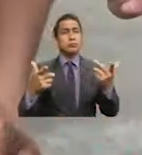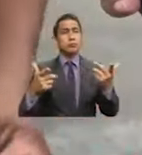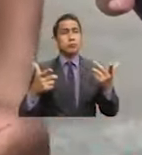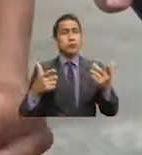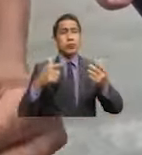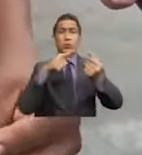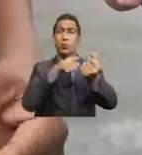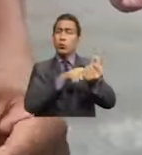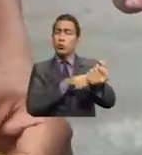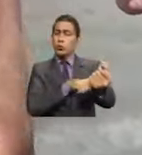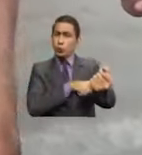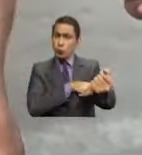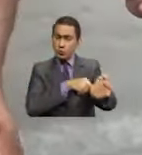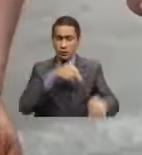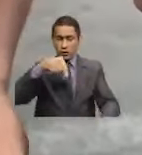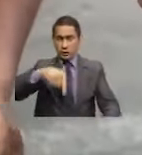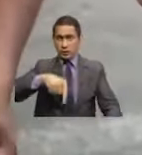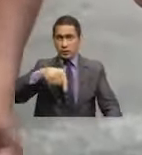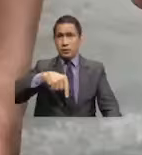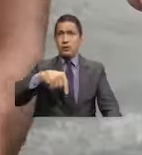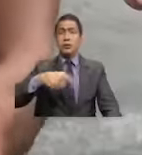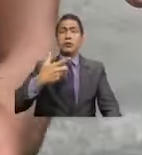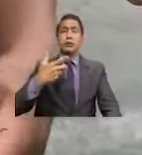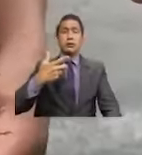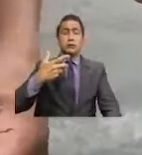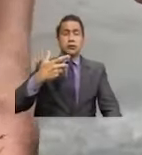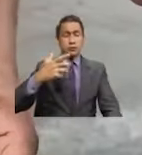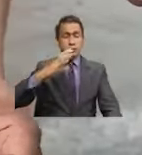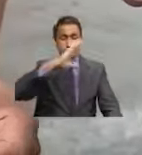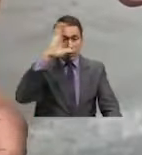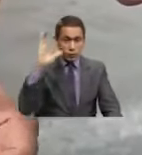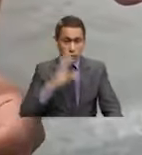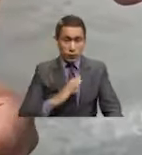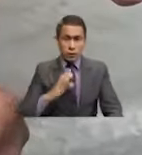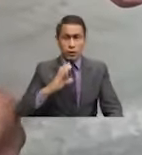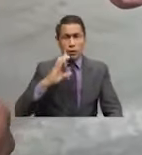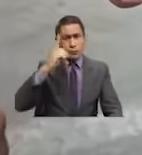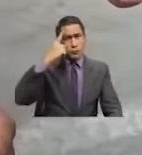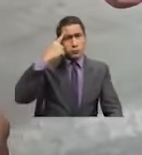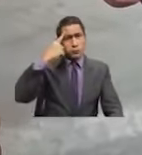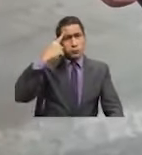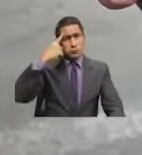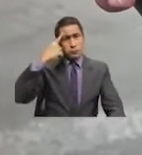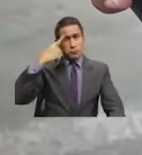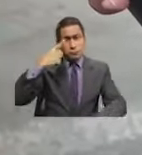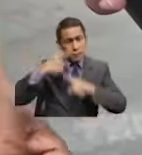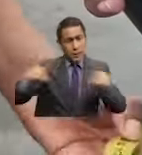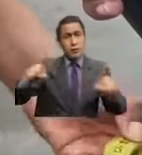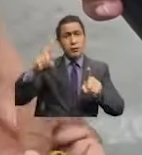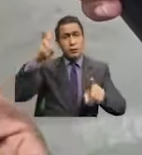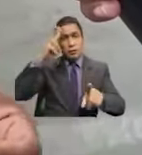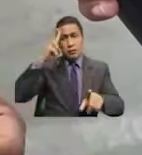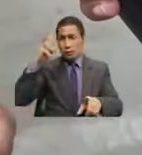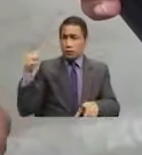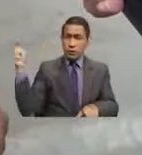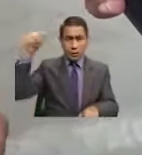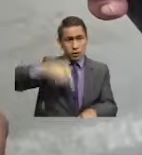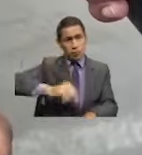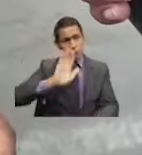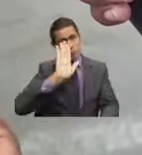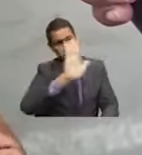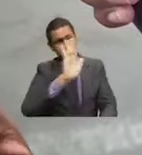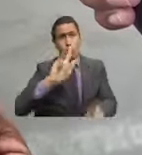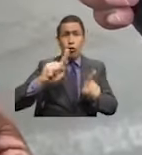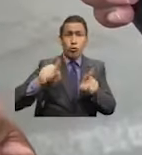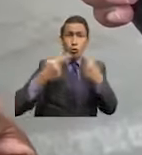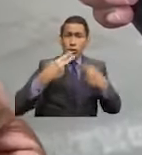tradición de nuestra península, pero hemos sido amenazados con gente de malas actitudes negativas y estamos con temor. Imagínense que